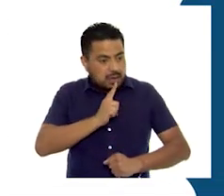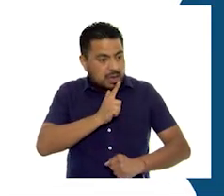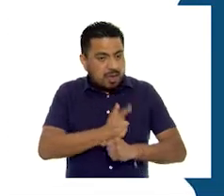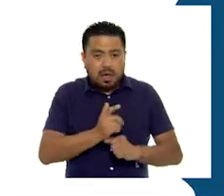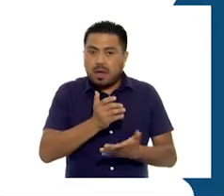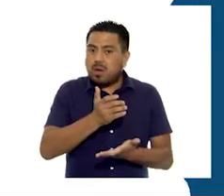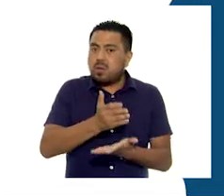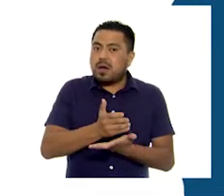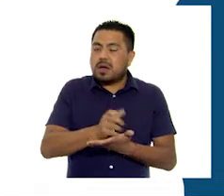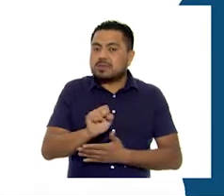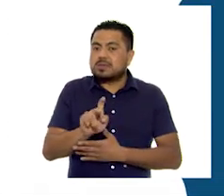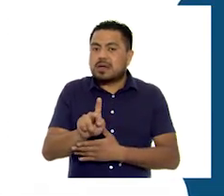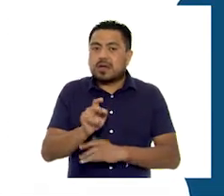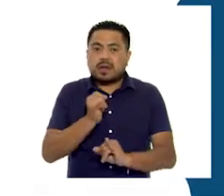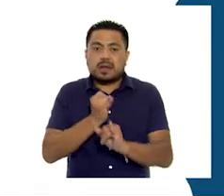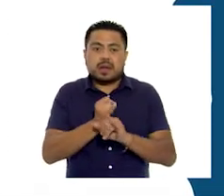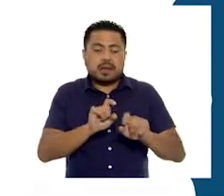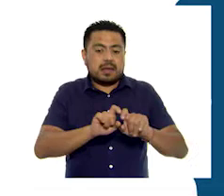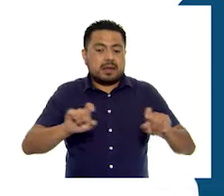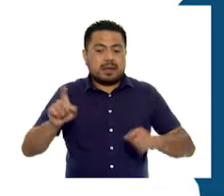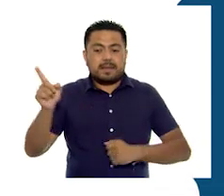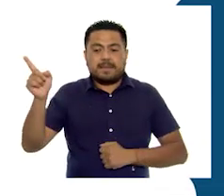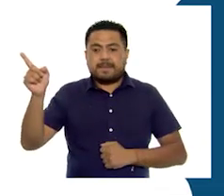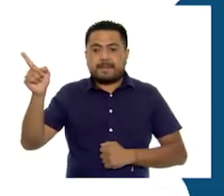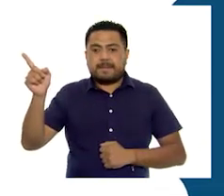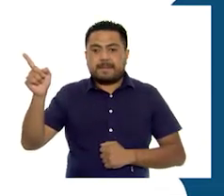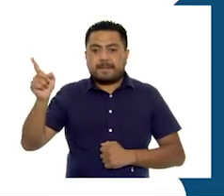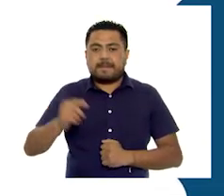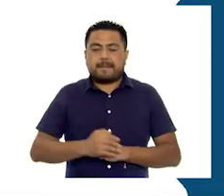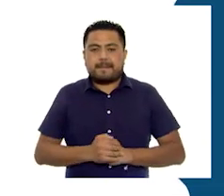los libros de texto en la página